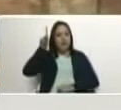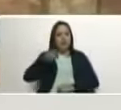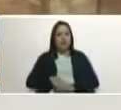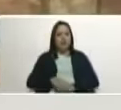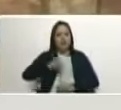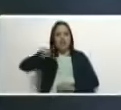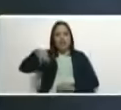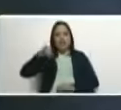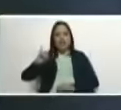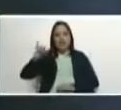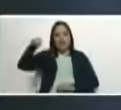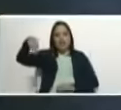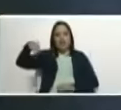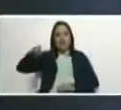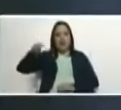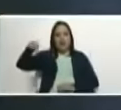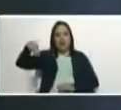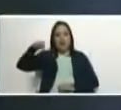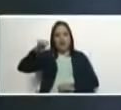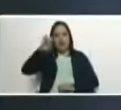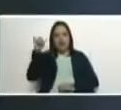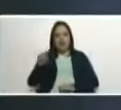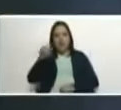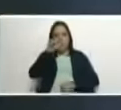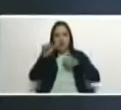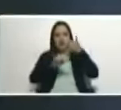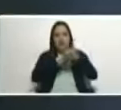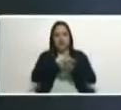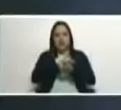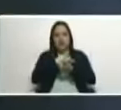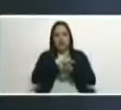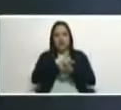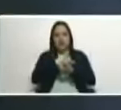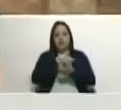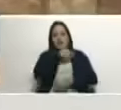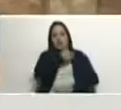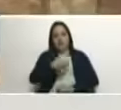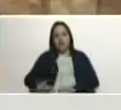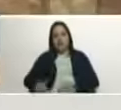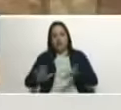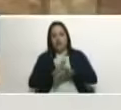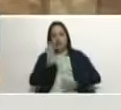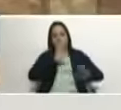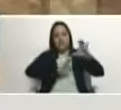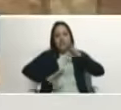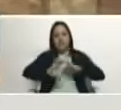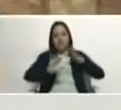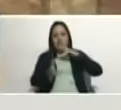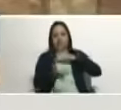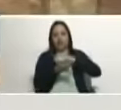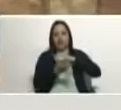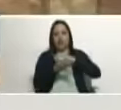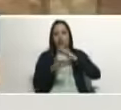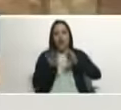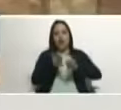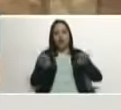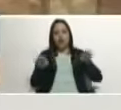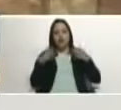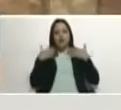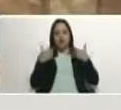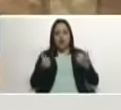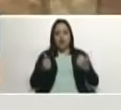Jiménez, vicepresidenta de Ciencia, Tecnología, Educación y